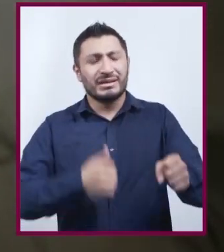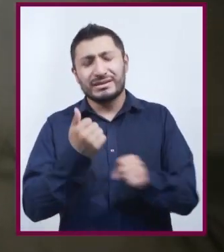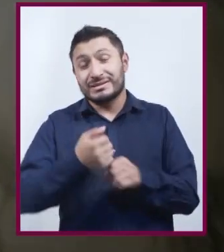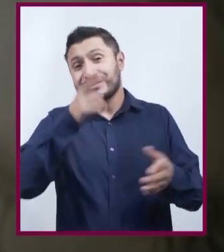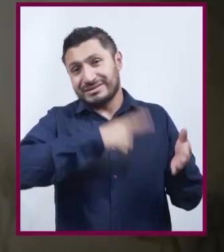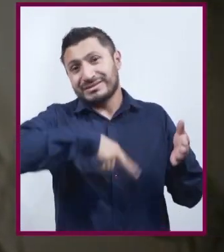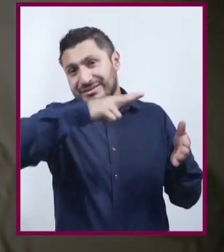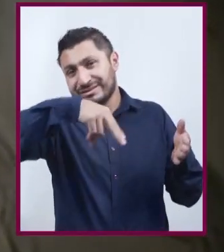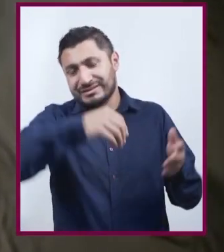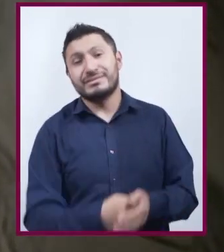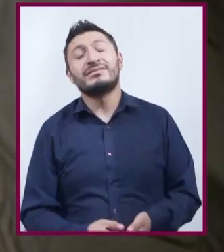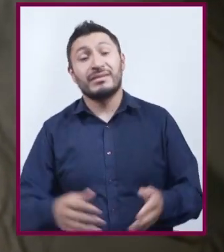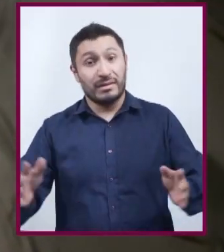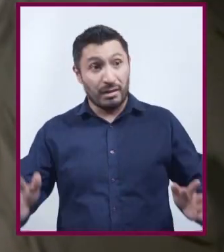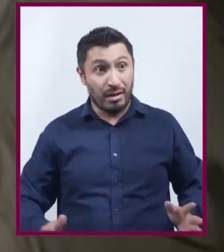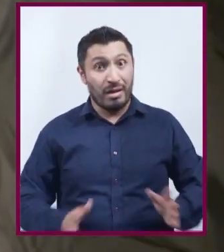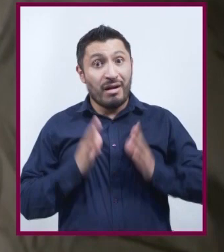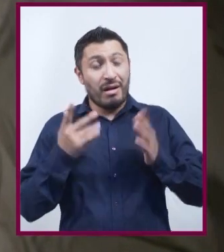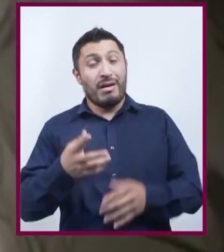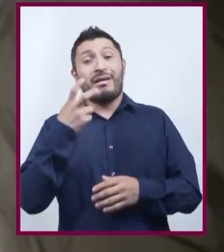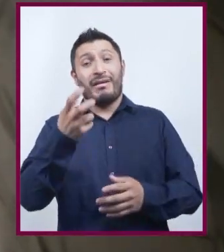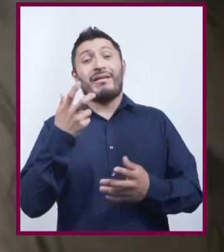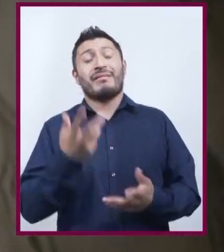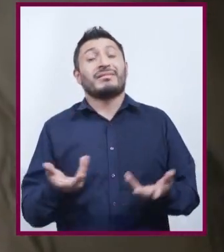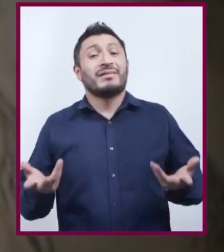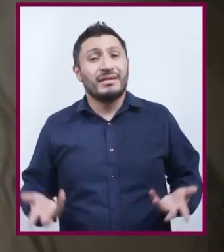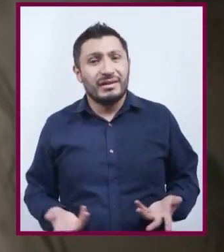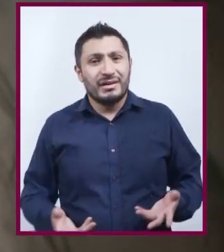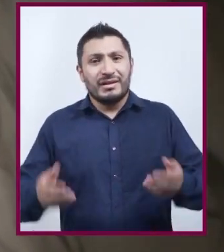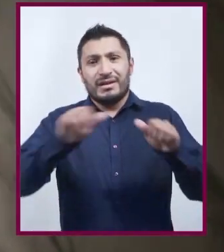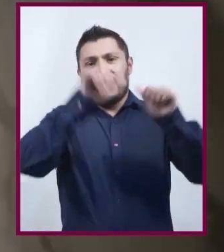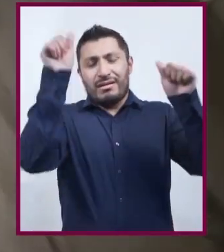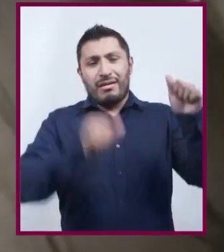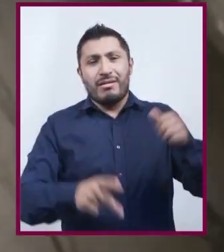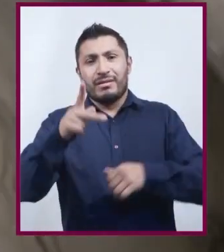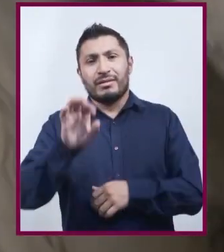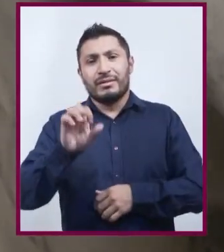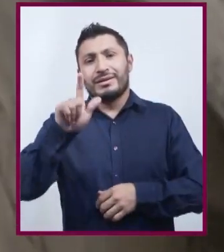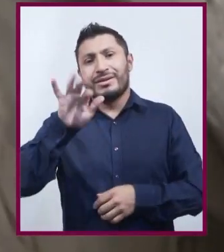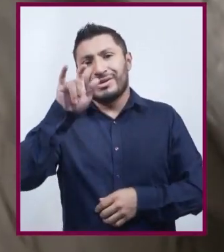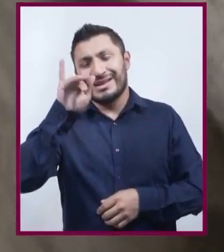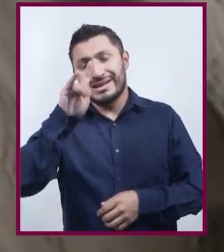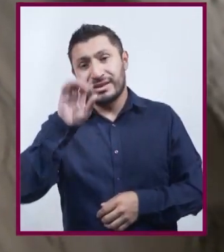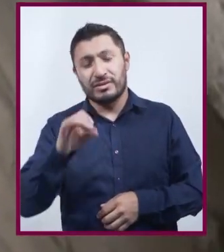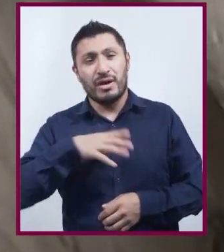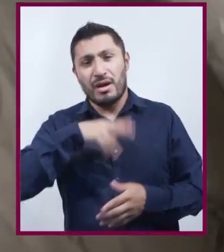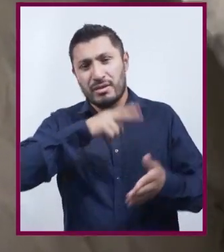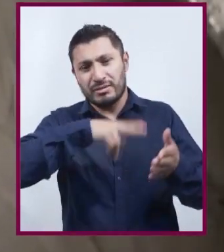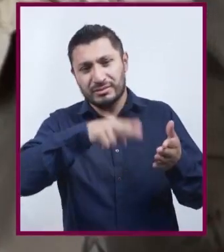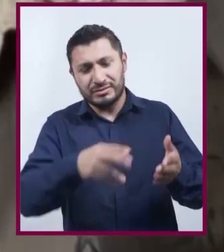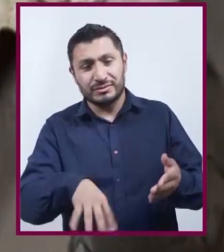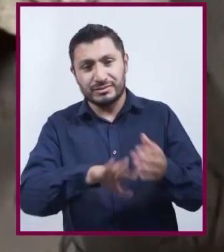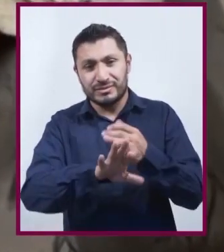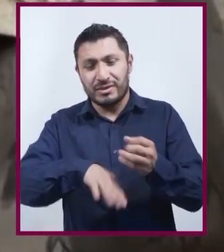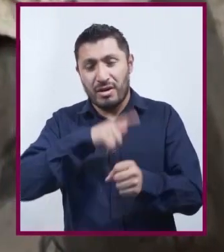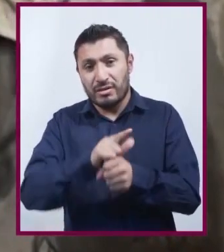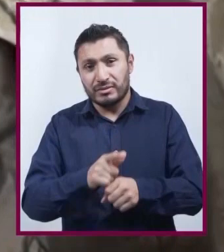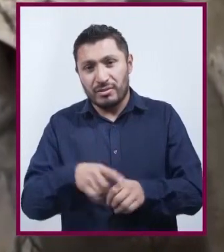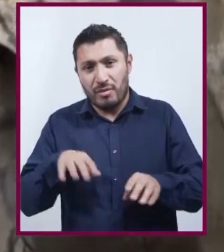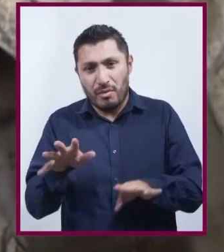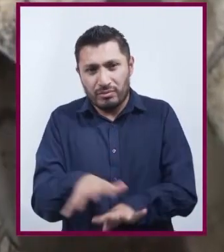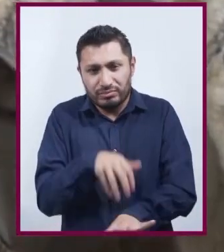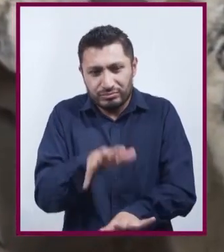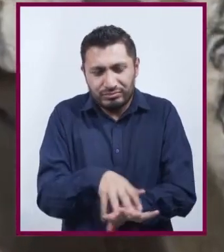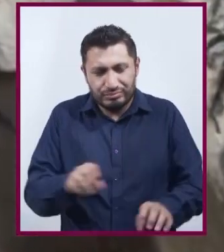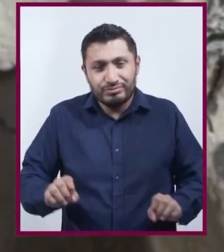aproximadamente unos 30.000 años de haber sido creadas. Lo sorprendente del asunto es que los artistas del Paleolítico le dibujaron a